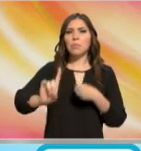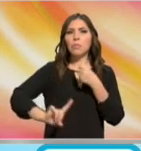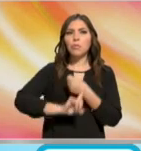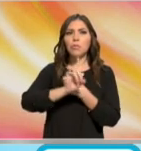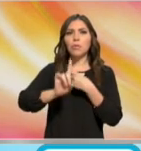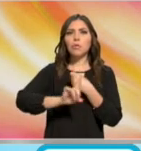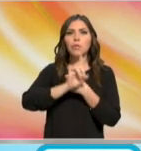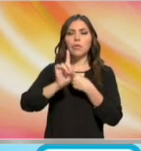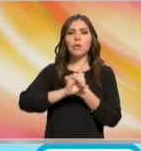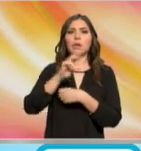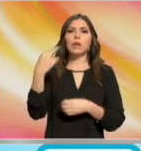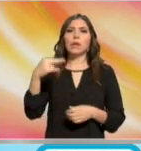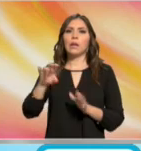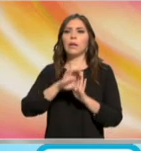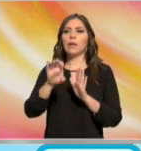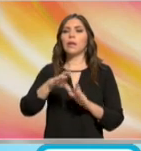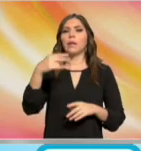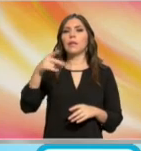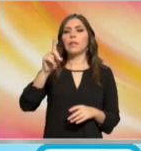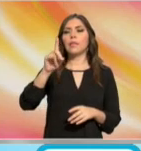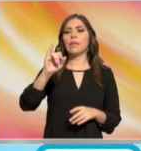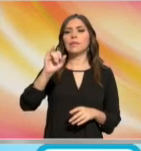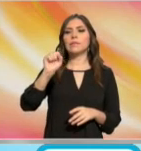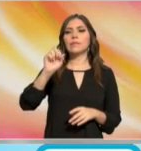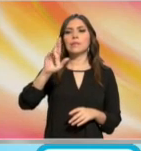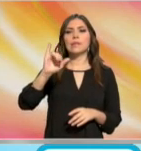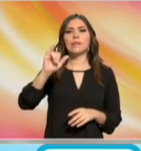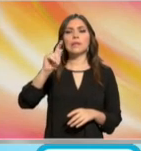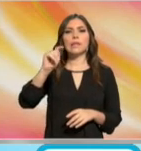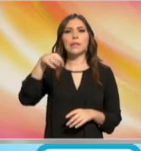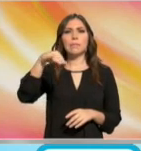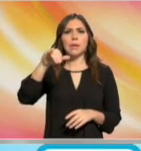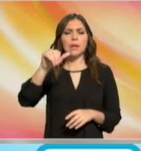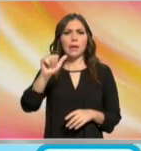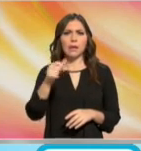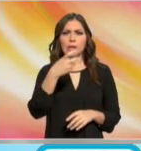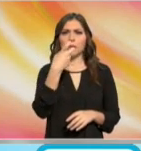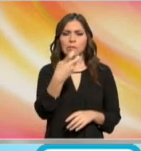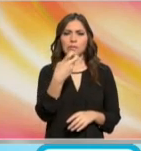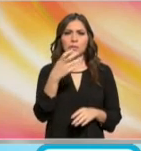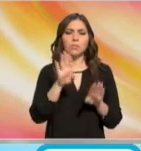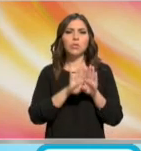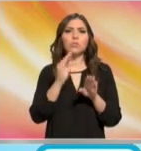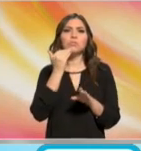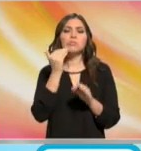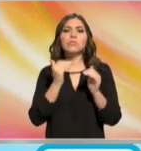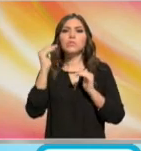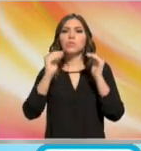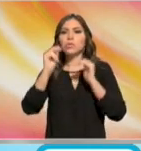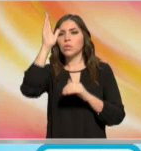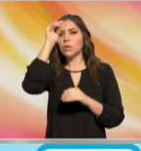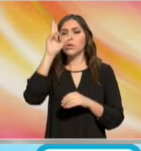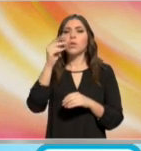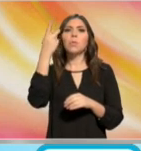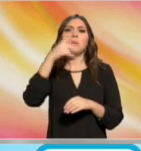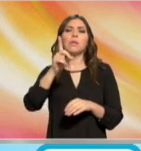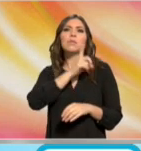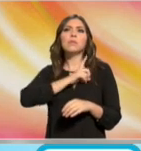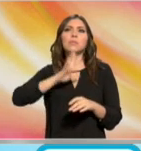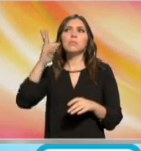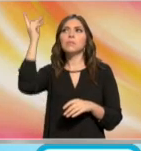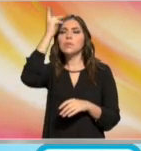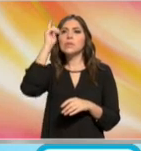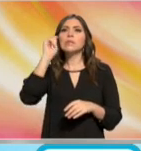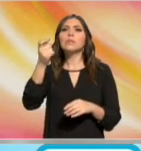una Disfunción. Una disritmia. Exacto, sino más bien, eso tiene también mucho que ver, pues, psicológicamente, con nuestro estado de ánimo, con lo que ya hemos pasado